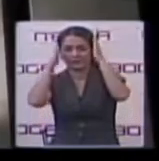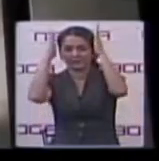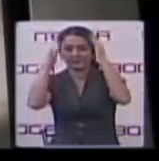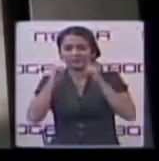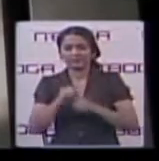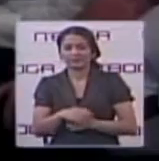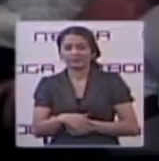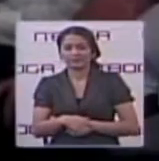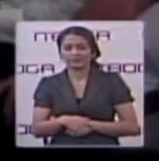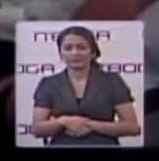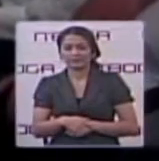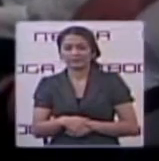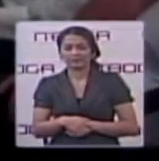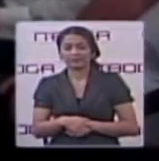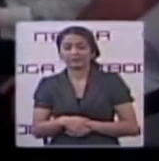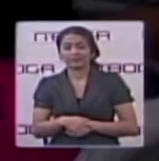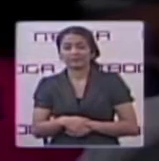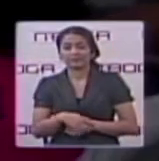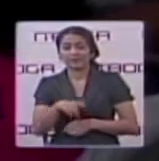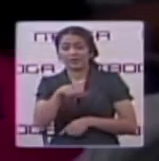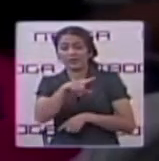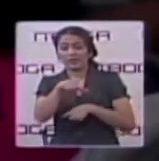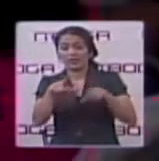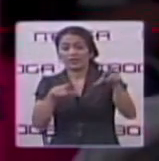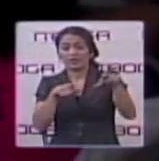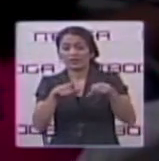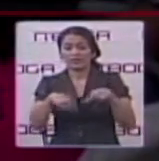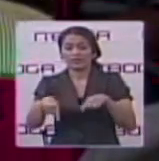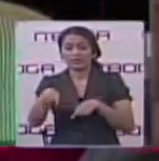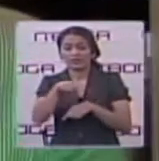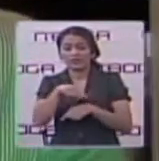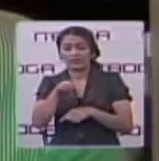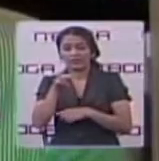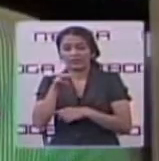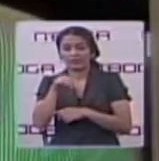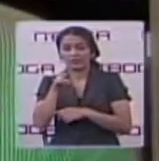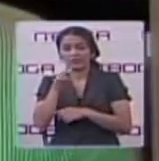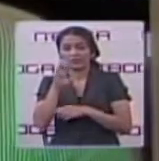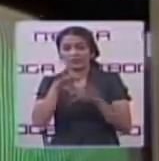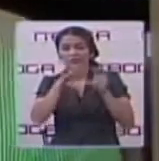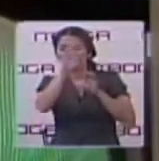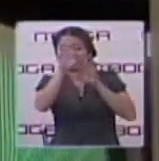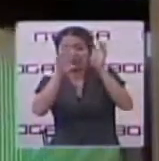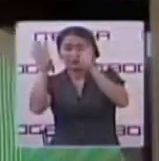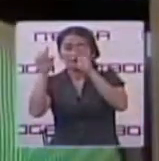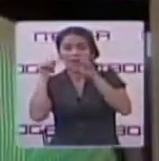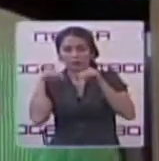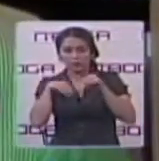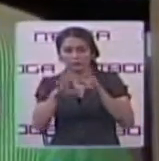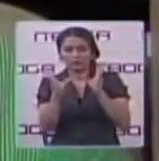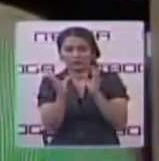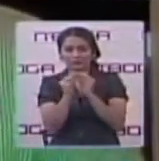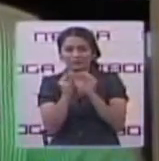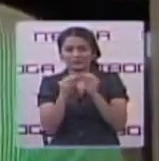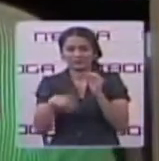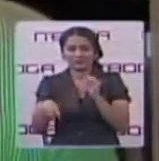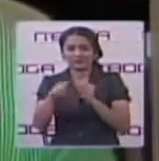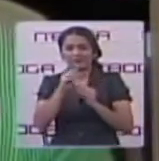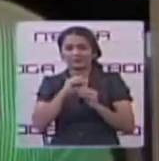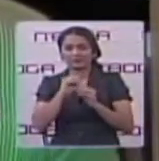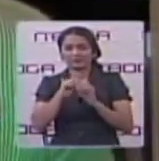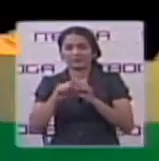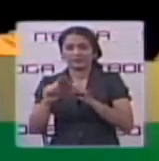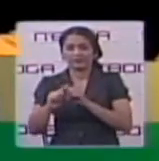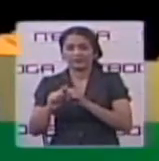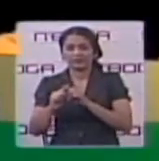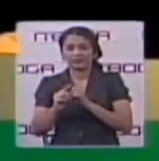de Arte Contemporáneo MAC fue la sede principal del congreso. Este año ya se hizo la herramienta de Hospitality, que concentraba un coctelero